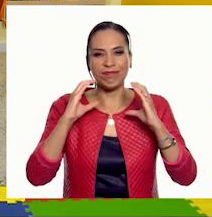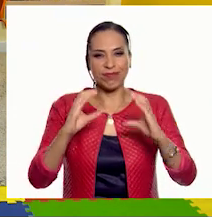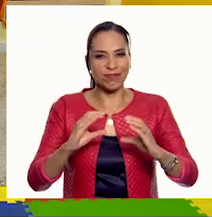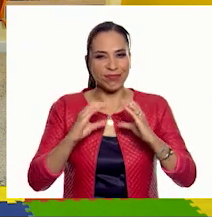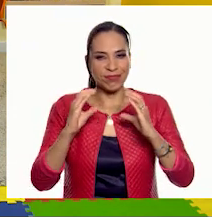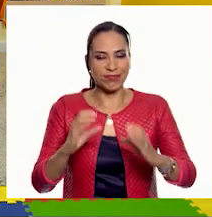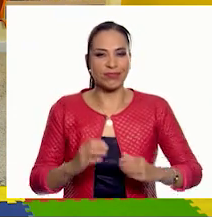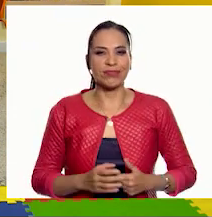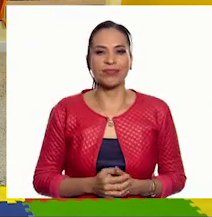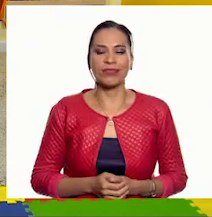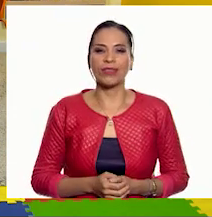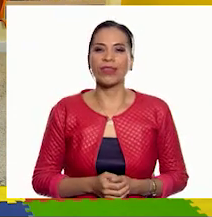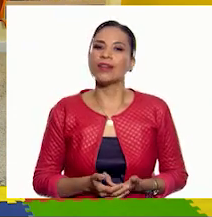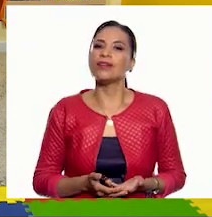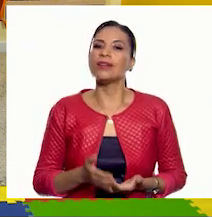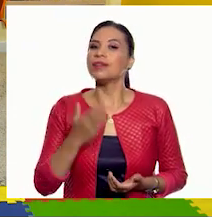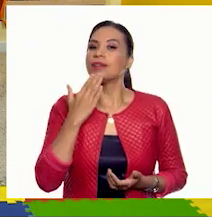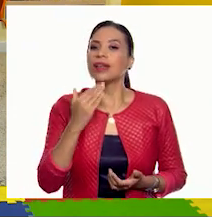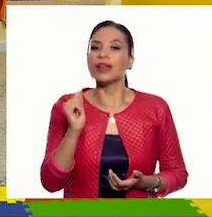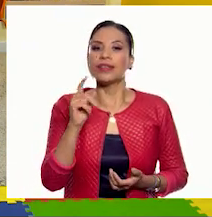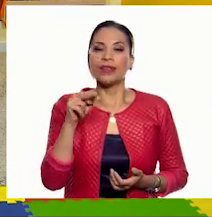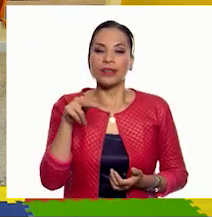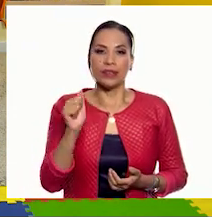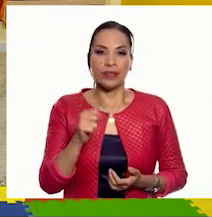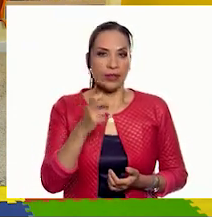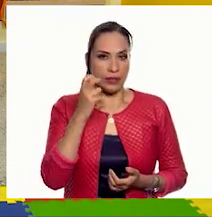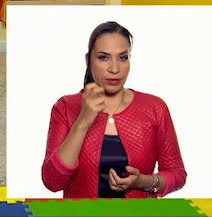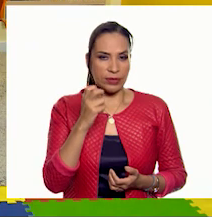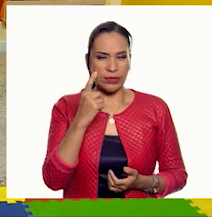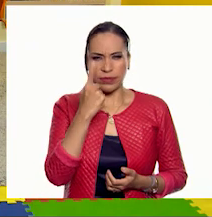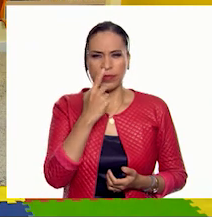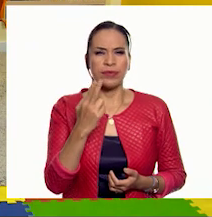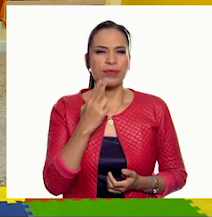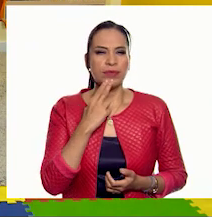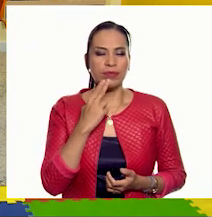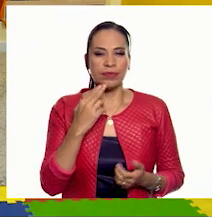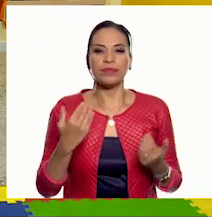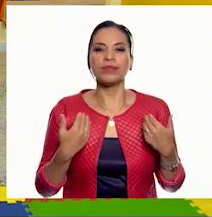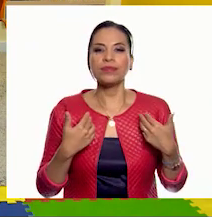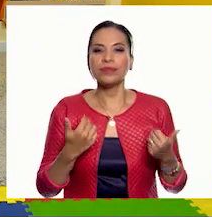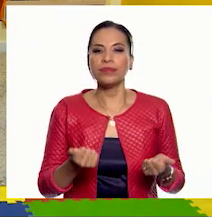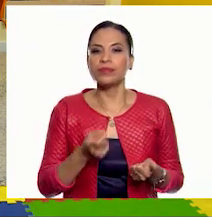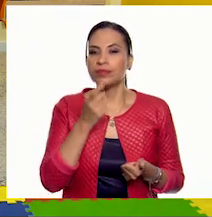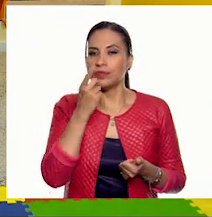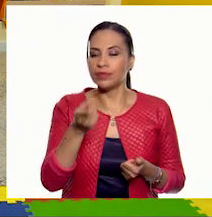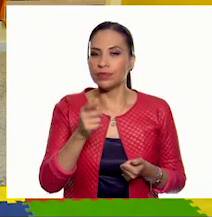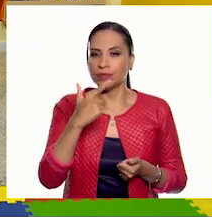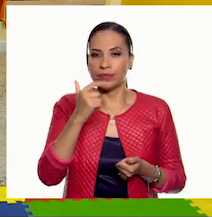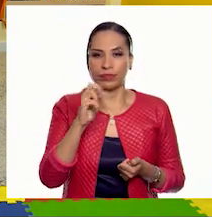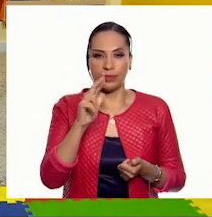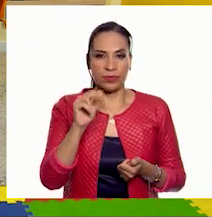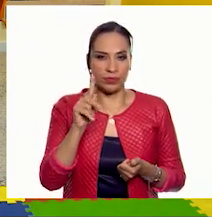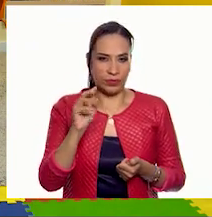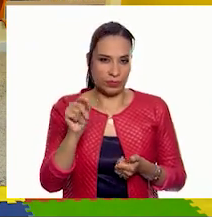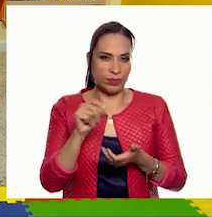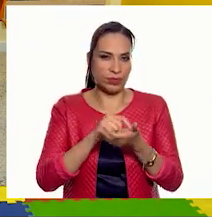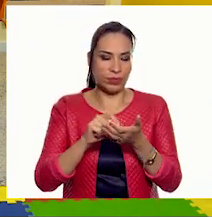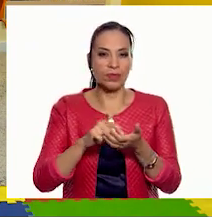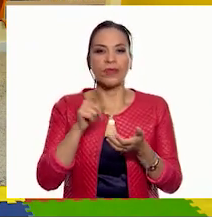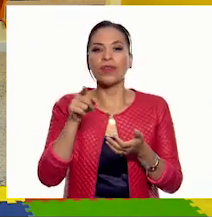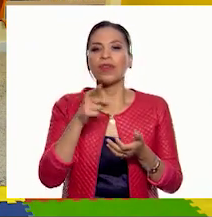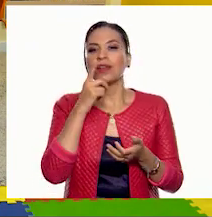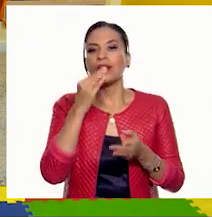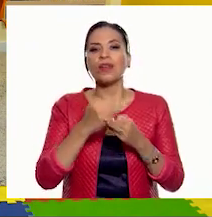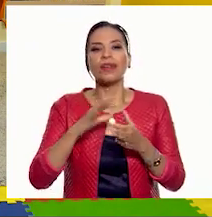cuidadosamente. Muy bien, Adriana. Eso te va a permitir comprender lo que dice Garabato. Oye, Ramón, y hablando